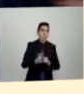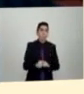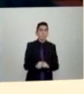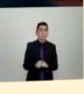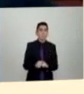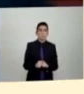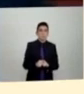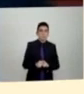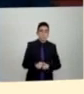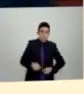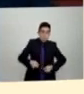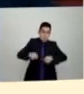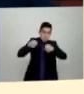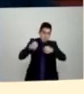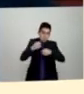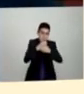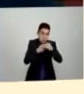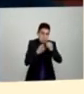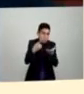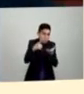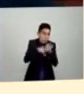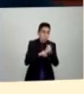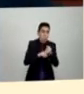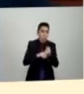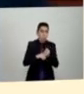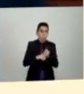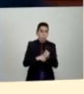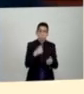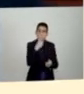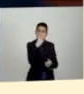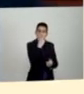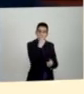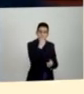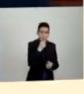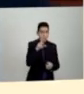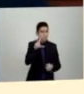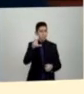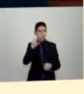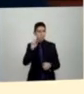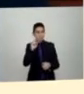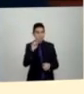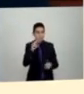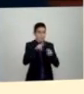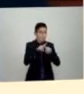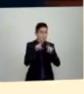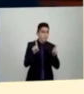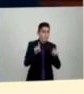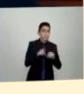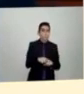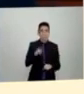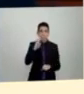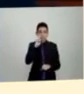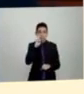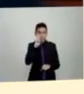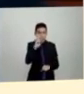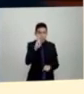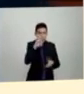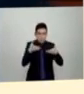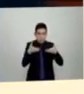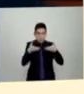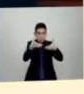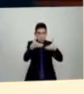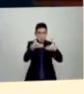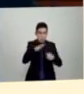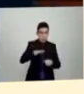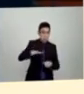con un canasto lleno de cosas y a un policía silbándole, ¿no? Ellos ven pasar todo lo que pasa por las calles de las